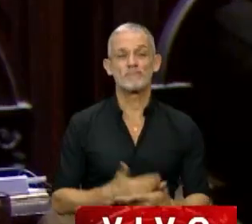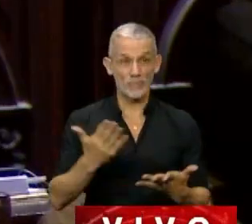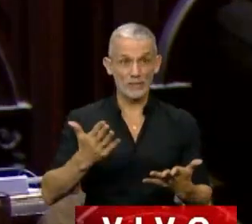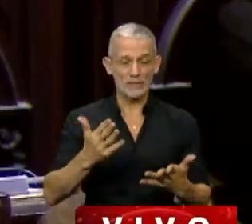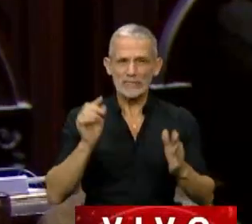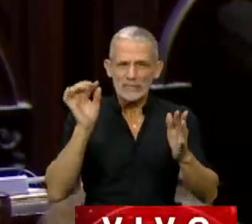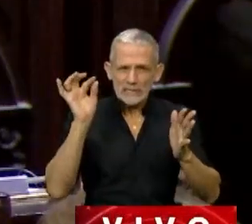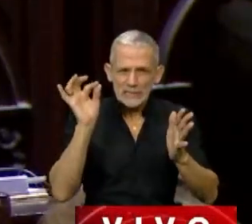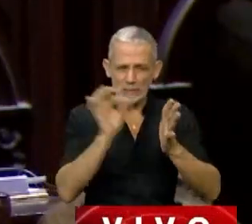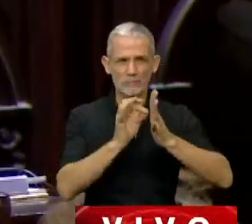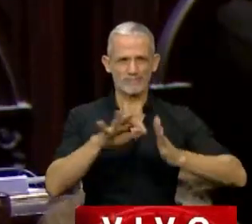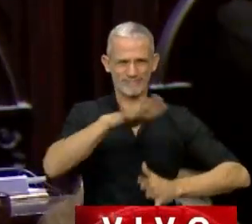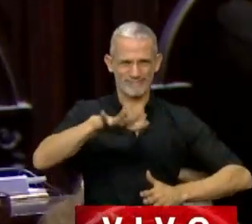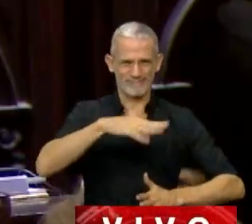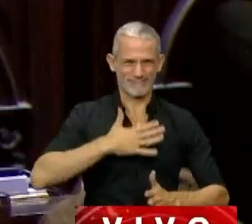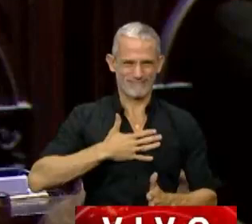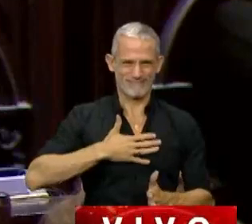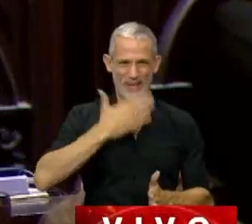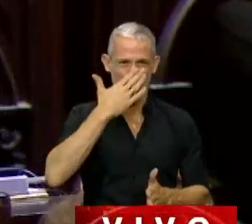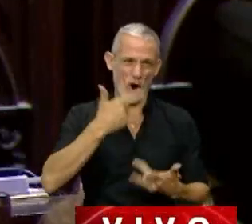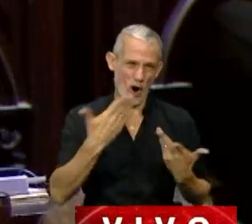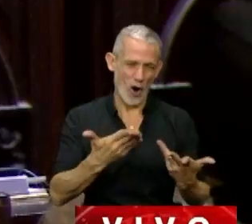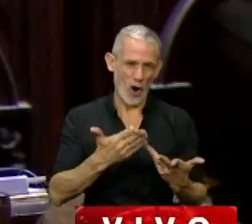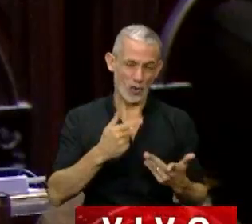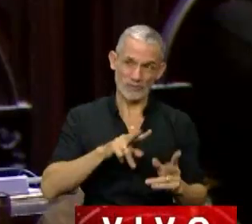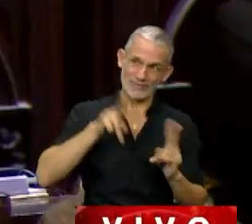muy puntual, muy local, para todos nosotros, y